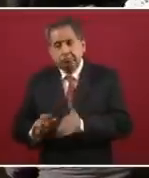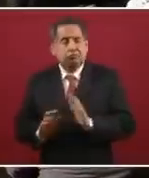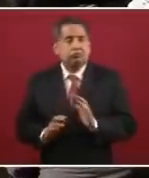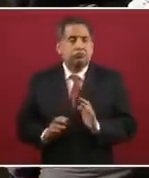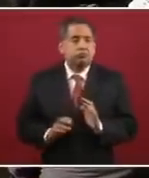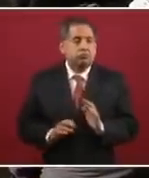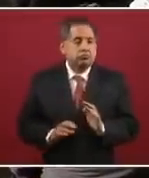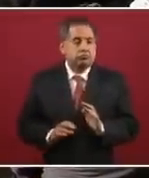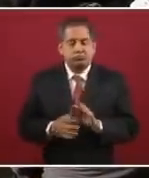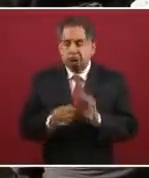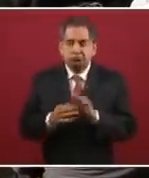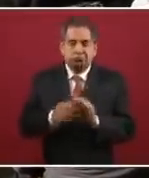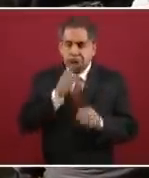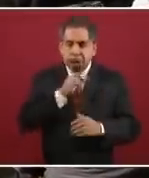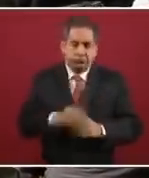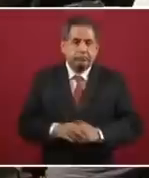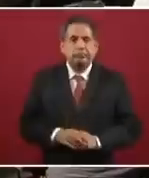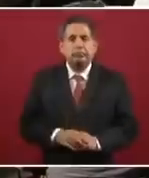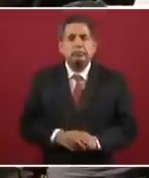Pues de manera muy acelerada.